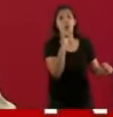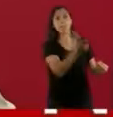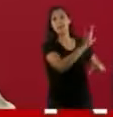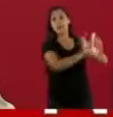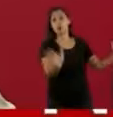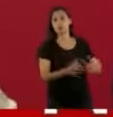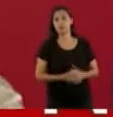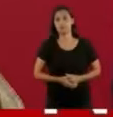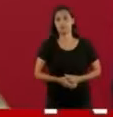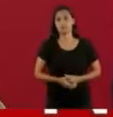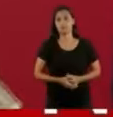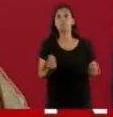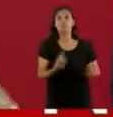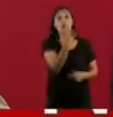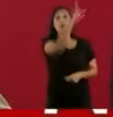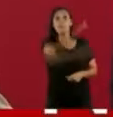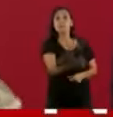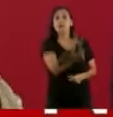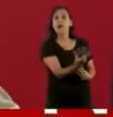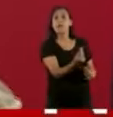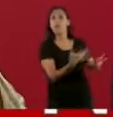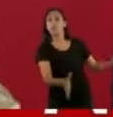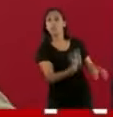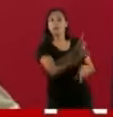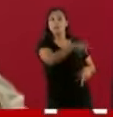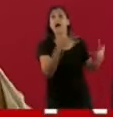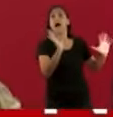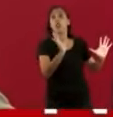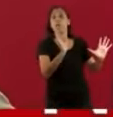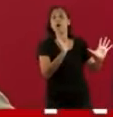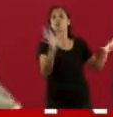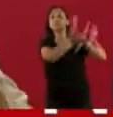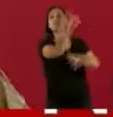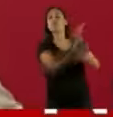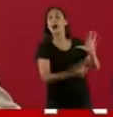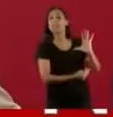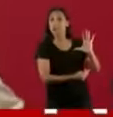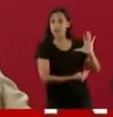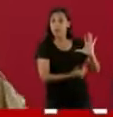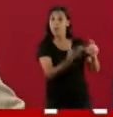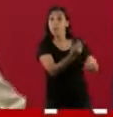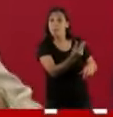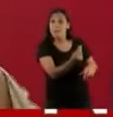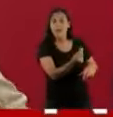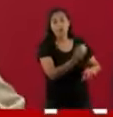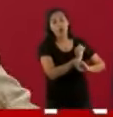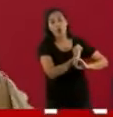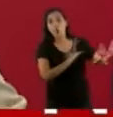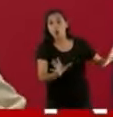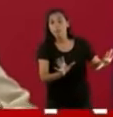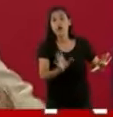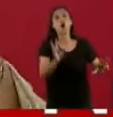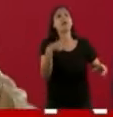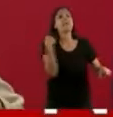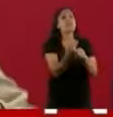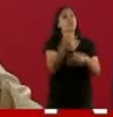un peligro. Porque el que tiene miedo no puede actuar. El miedo es el peor enemigo